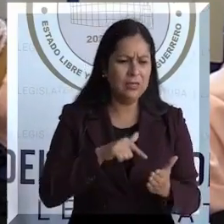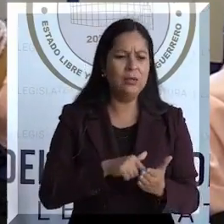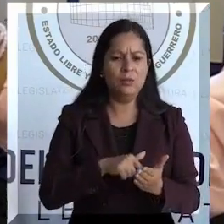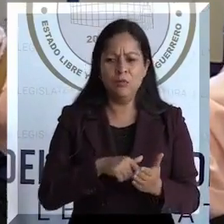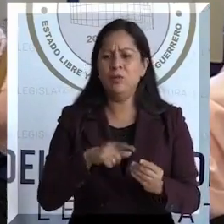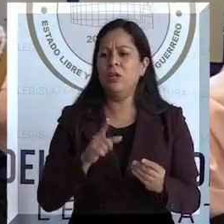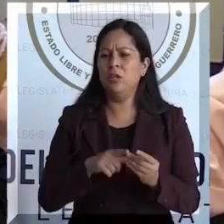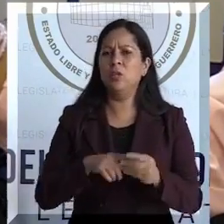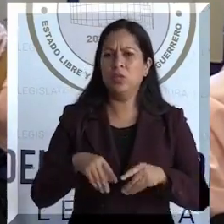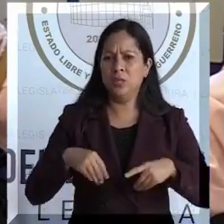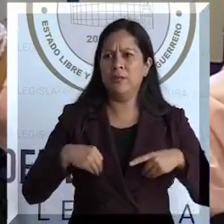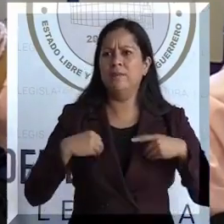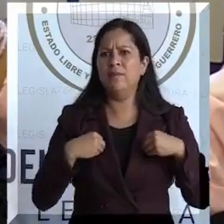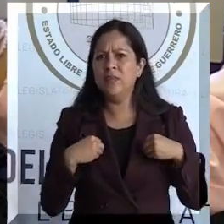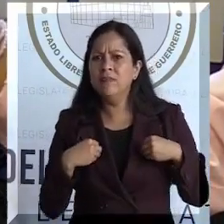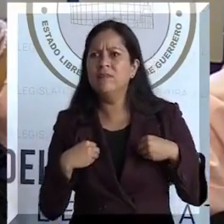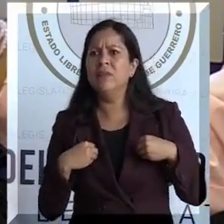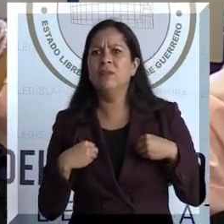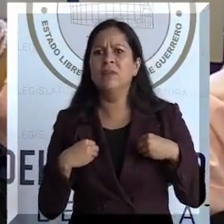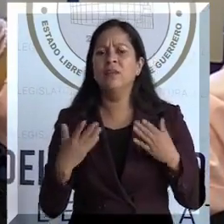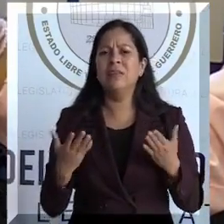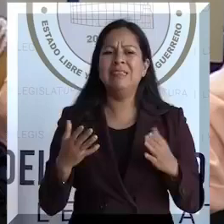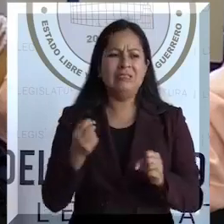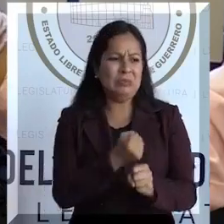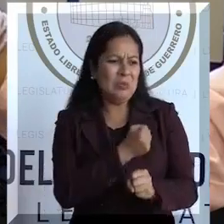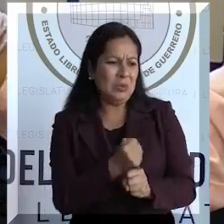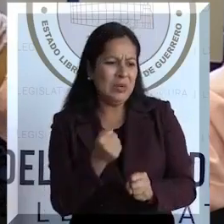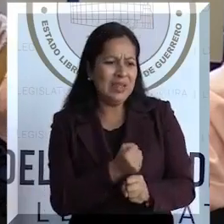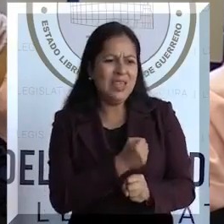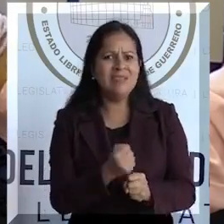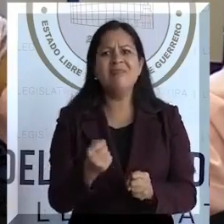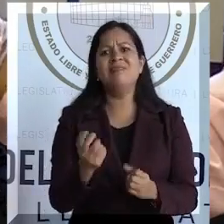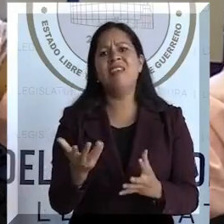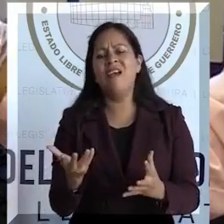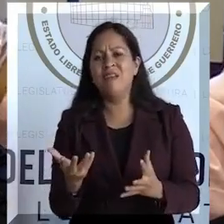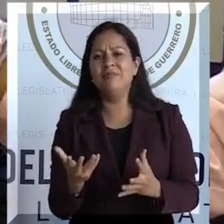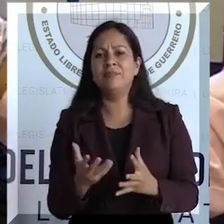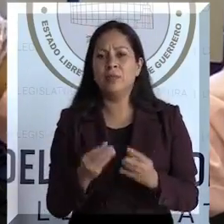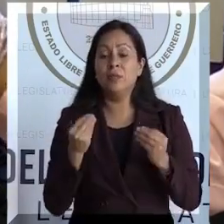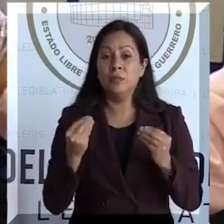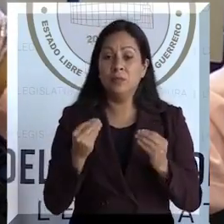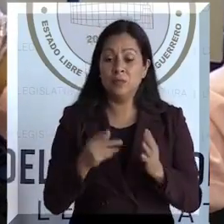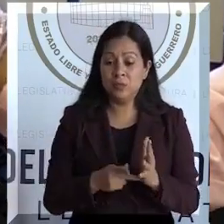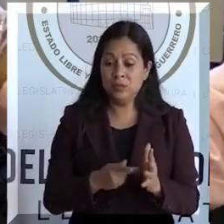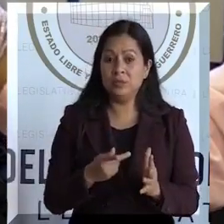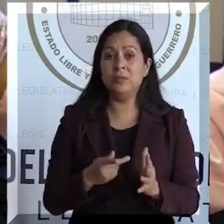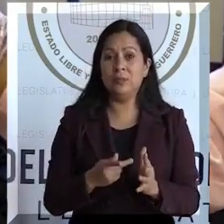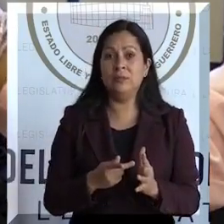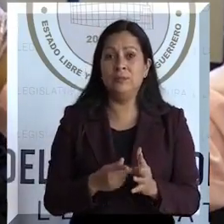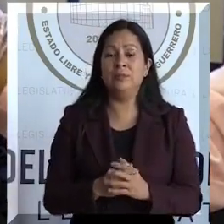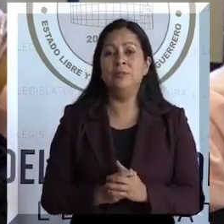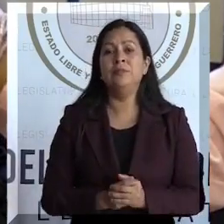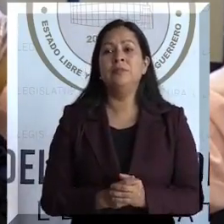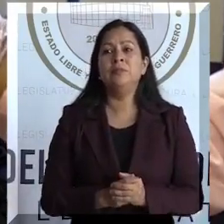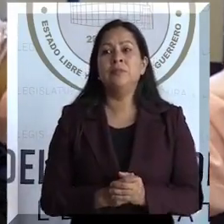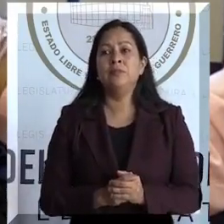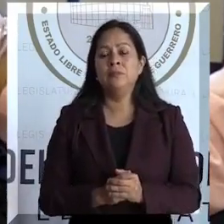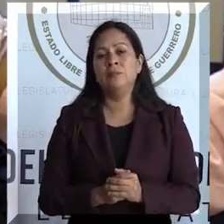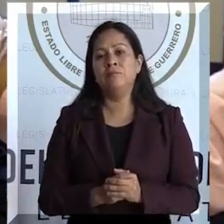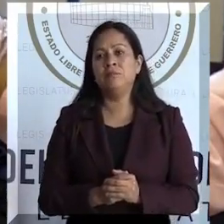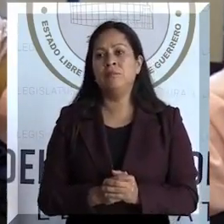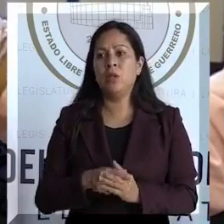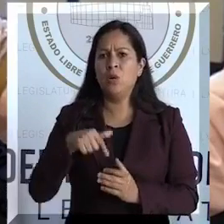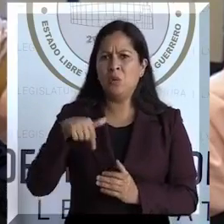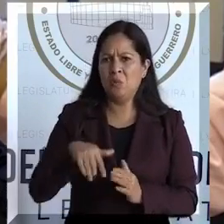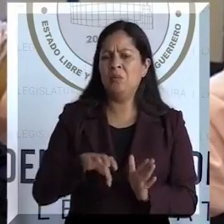están, hay comunidades muy violentadas. Y muchas veces, hoy se está dando un fenómeno